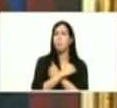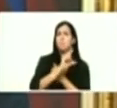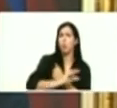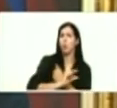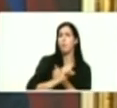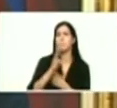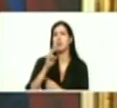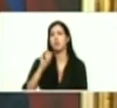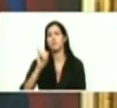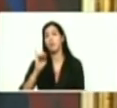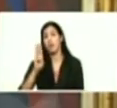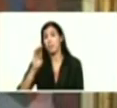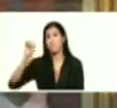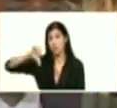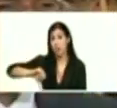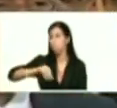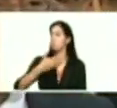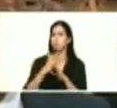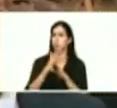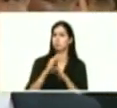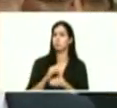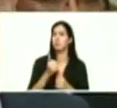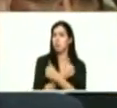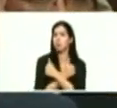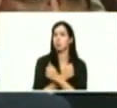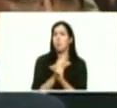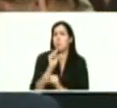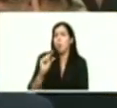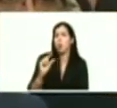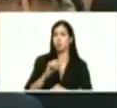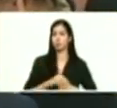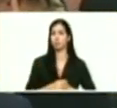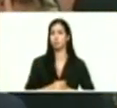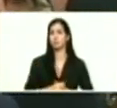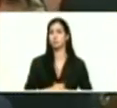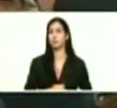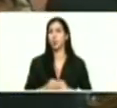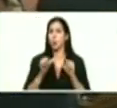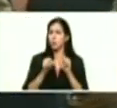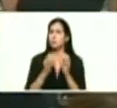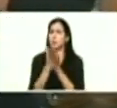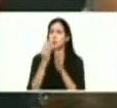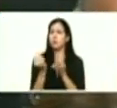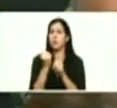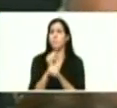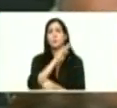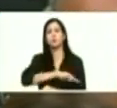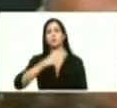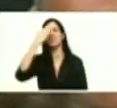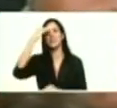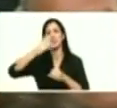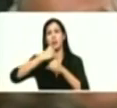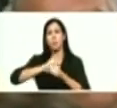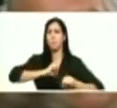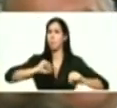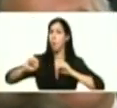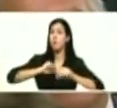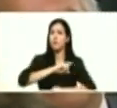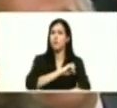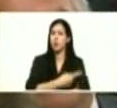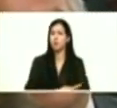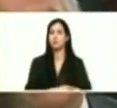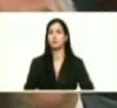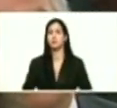aquí cerramos con 6% y seguimos seguimos trabajando la misión saber y trabajo todos hay que activarlo con mucha fuerza